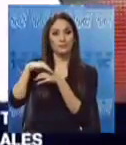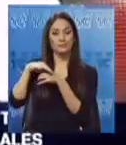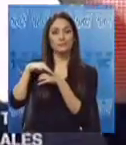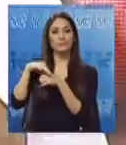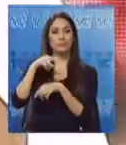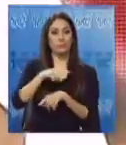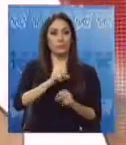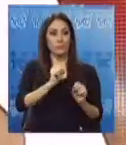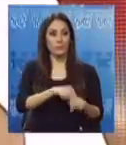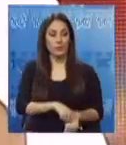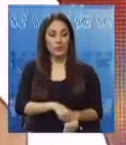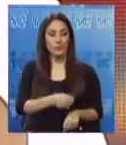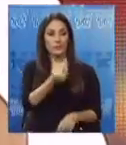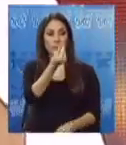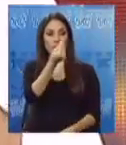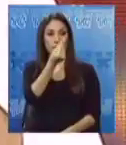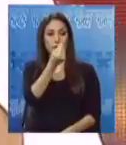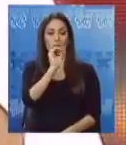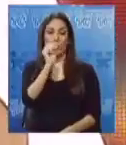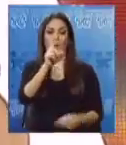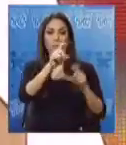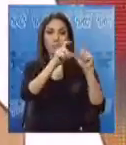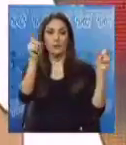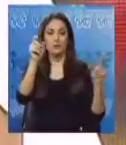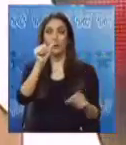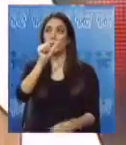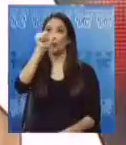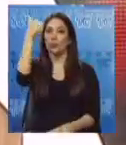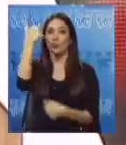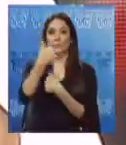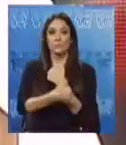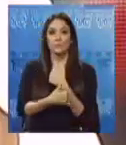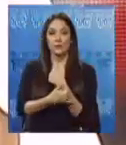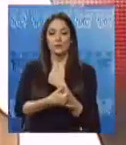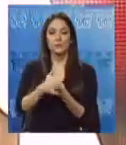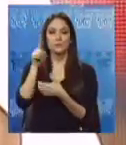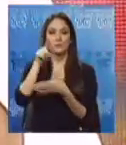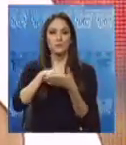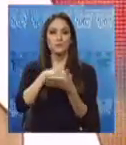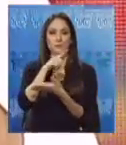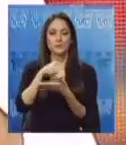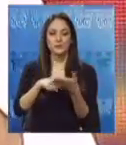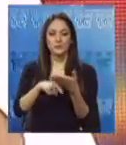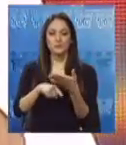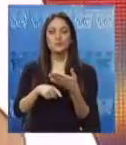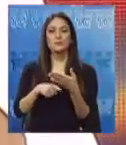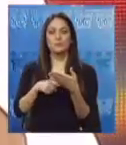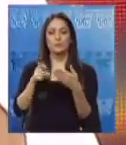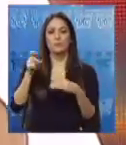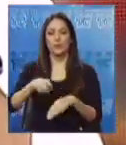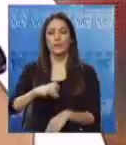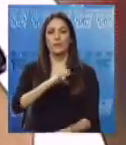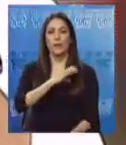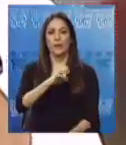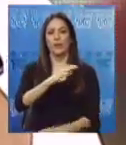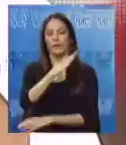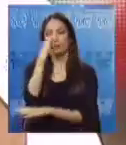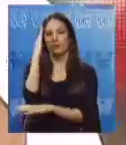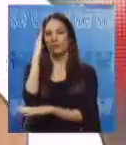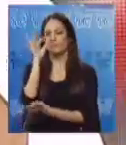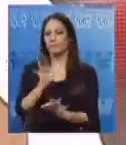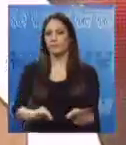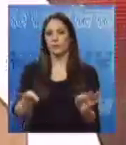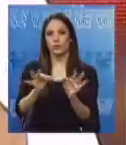tener dinero o empresas en paraísos fiscales, compañeros. Debemos ya inaugurar la ética en este